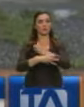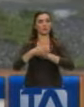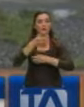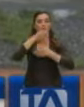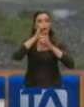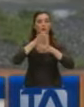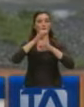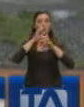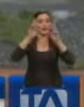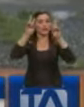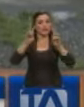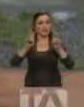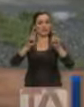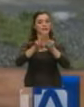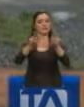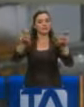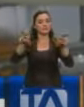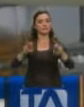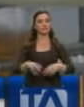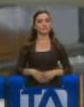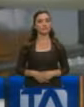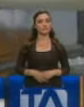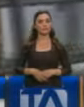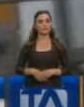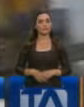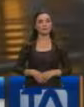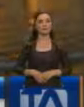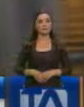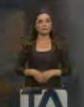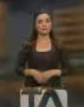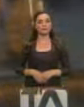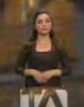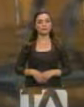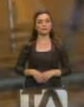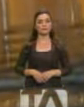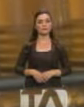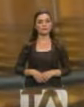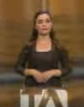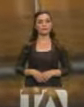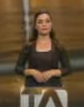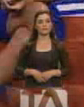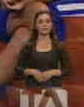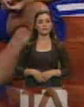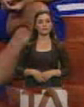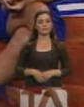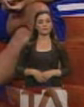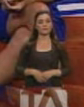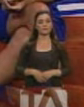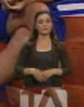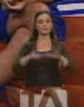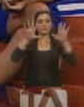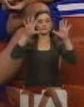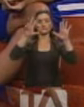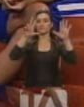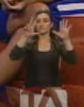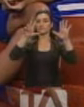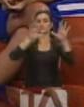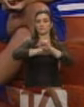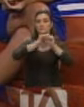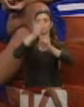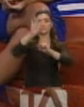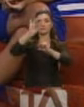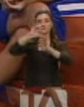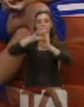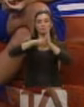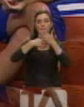consumiendo y sobre todo es natural. En Pastaza, Gerardo Garófalo, 24 horas. 8 de la mañana, 48